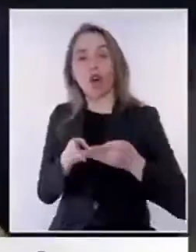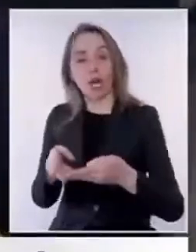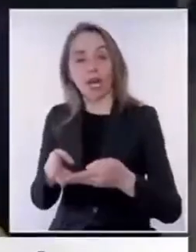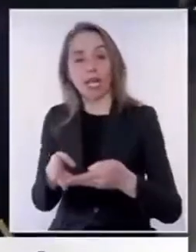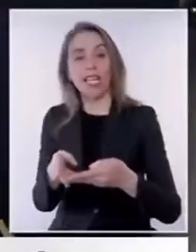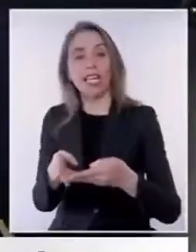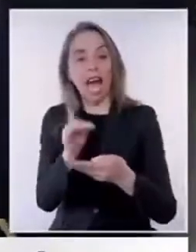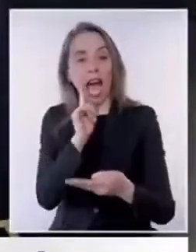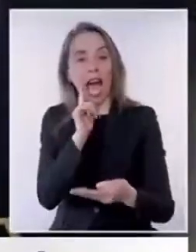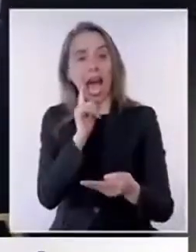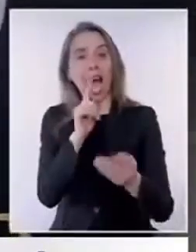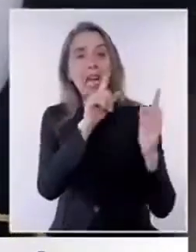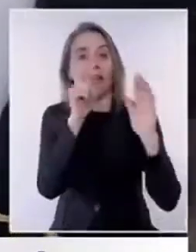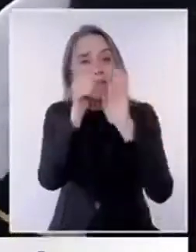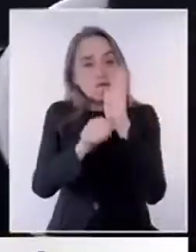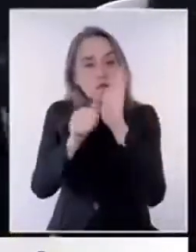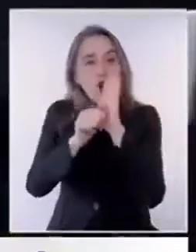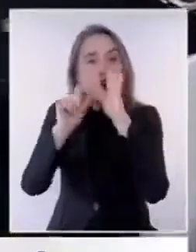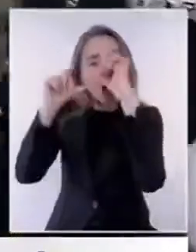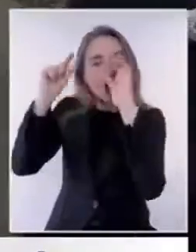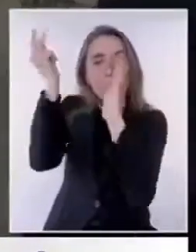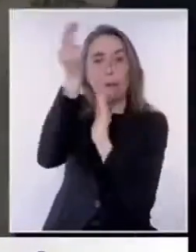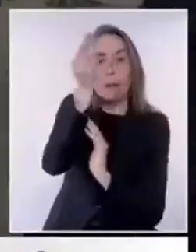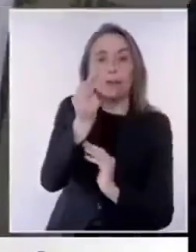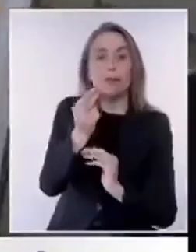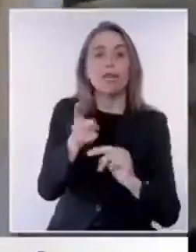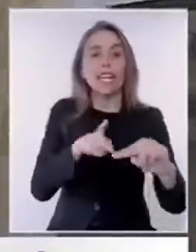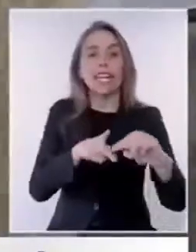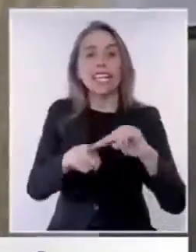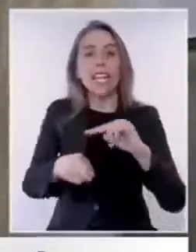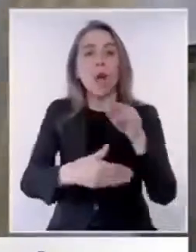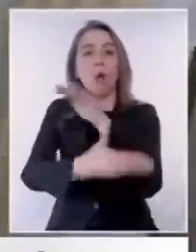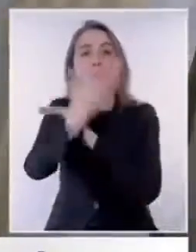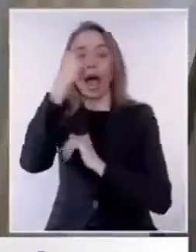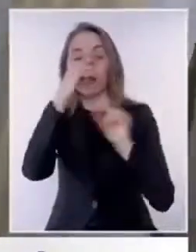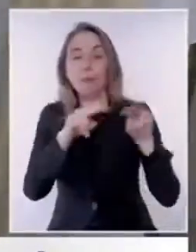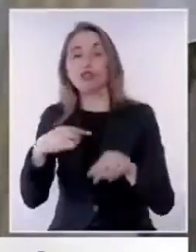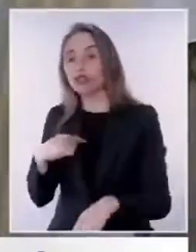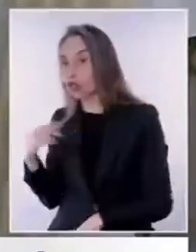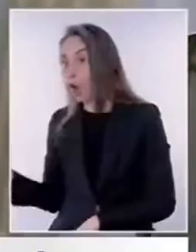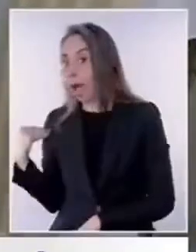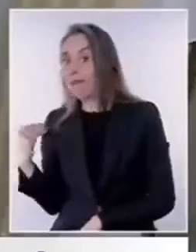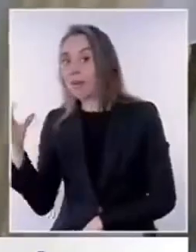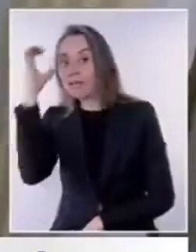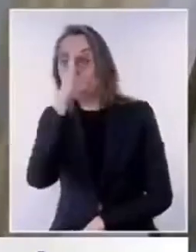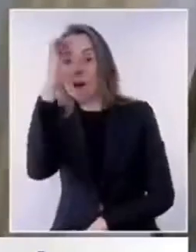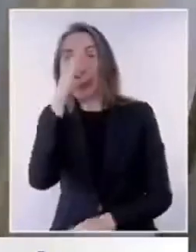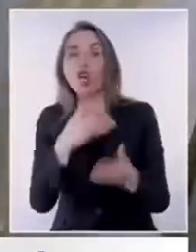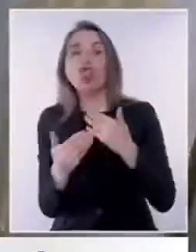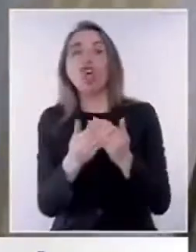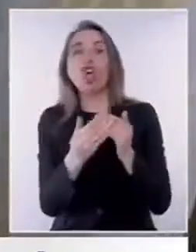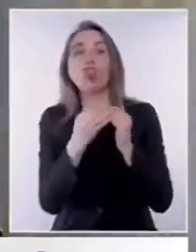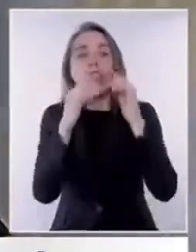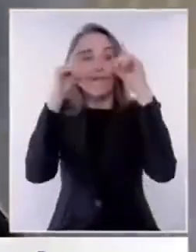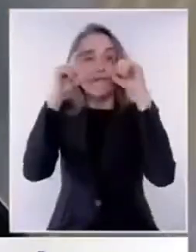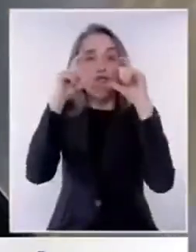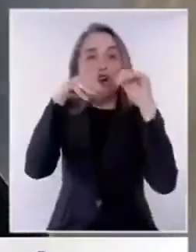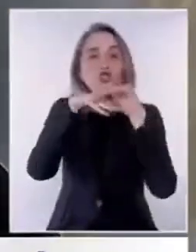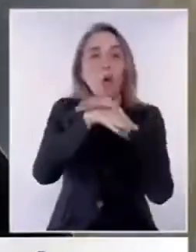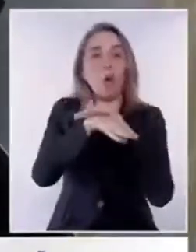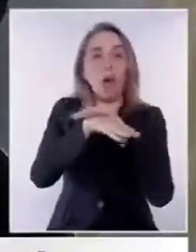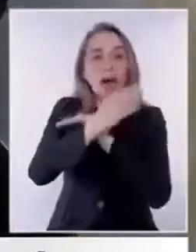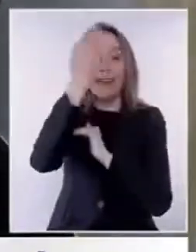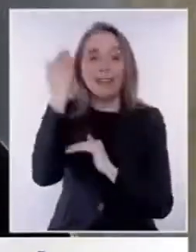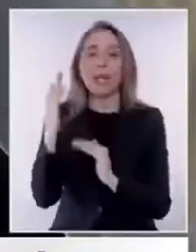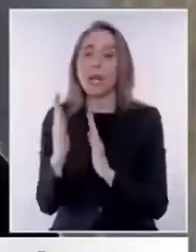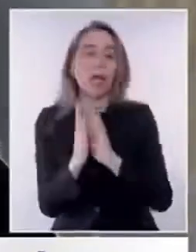¿Y hay imágenes de ese de la inauguración del monumento, no? Voy a buscar, presidente, a ver si le mandan una foto. Y aquí está, por eso que aquí